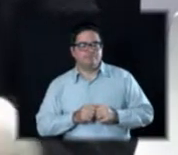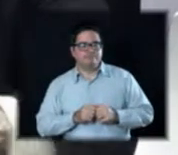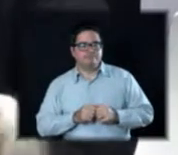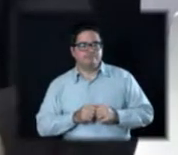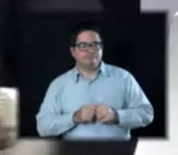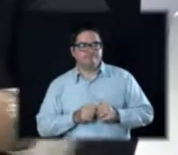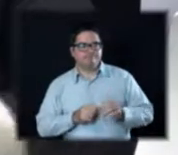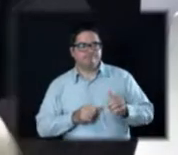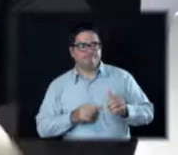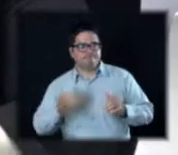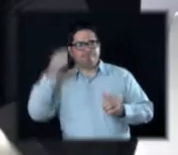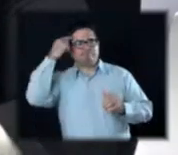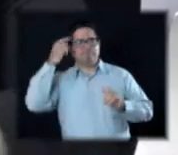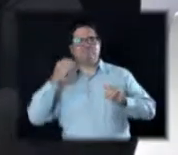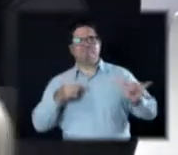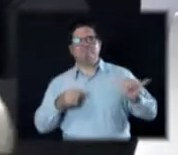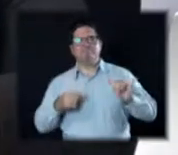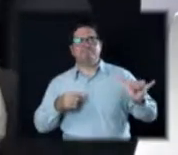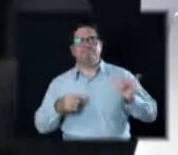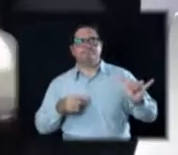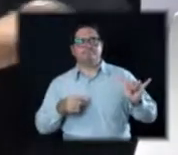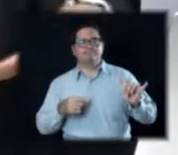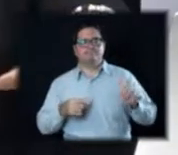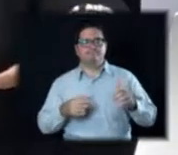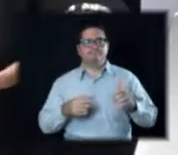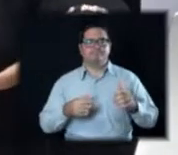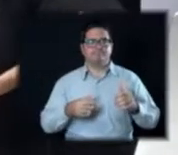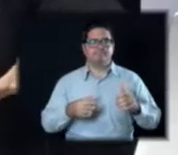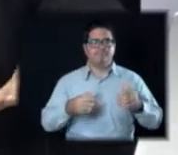Ciertamente estamos de acuerdo que tener estas